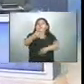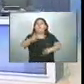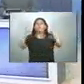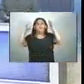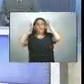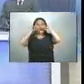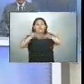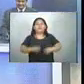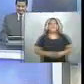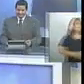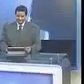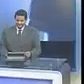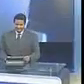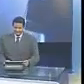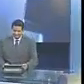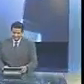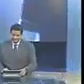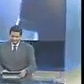Buenas noches.